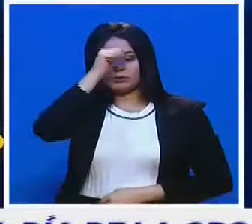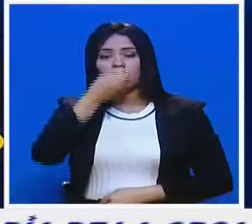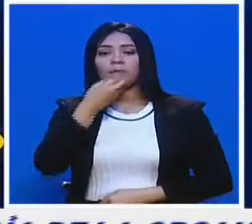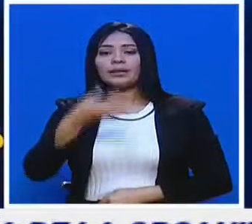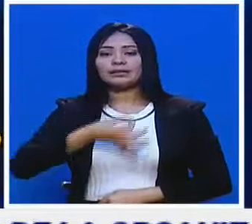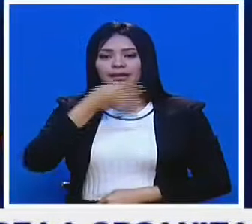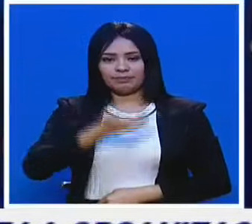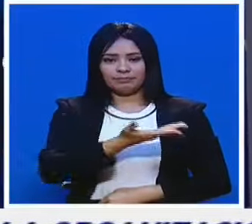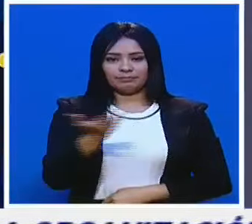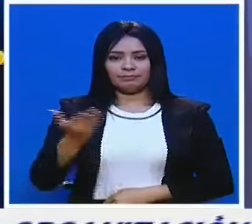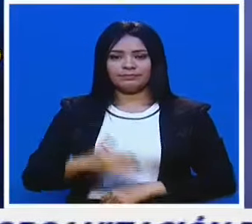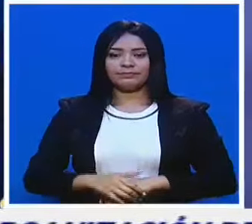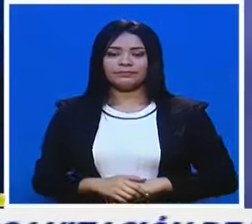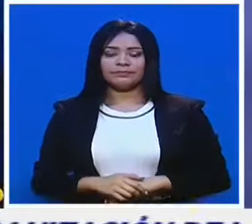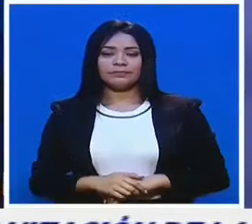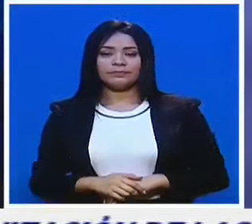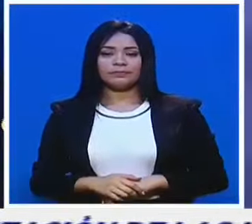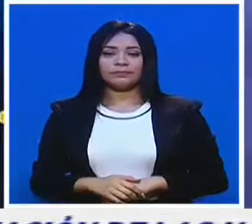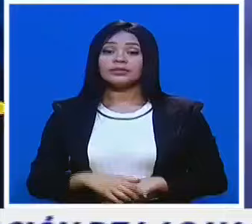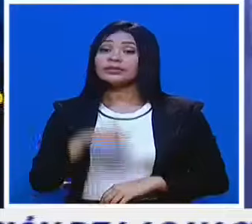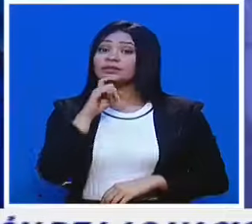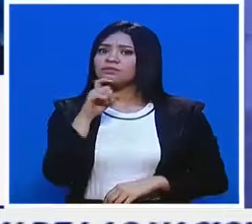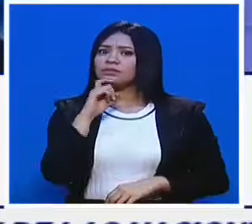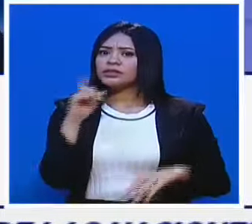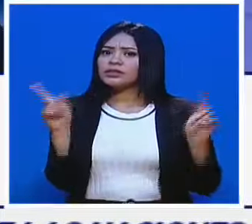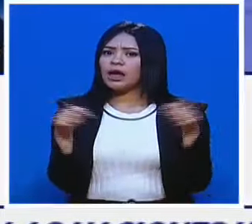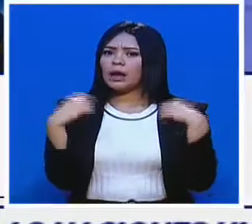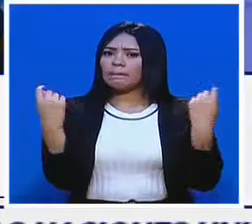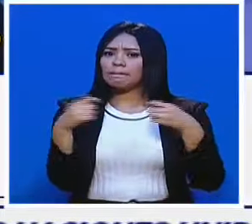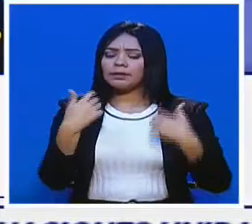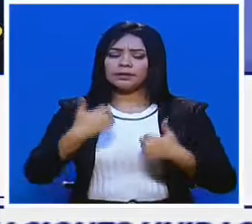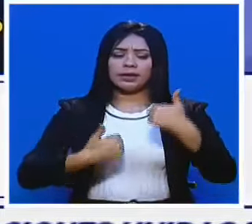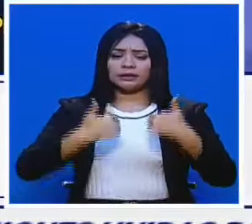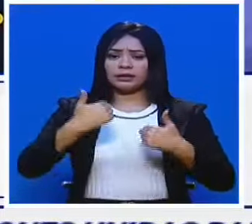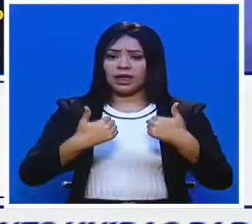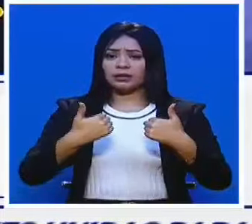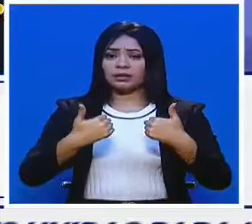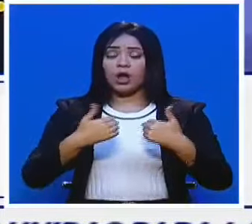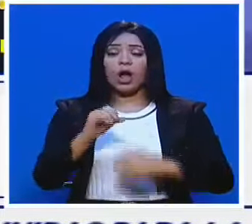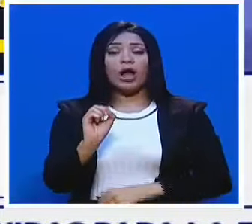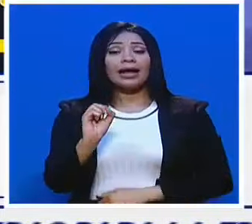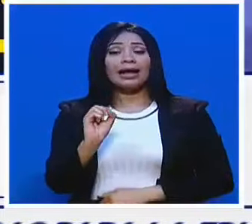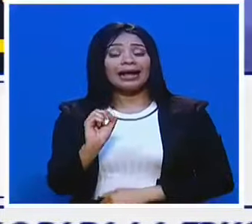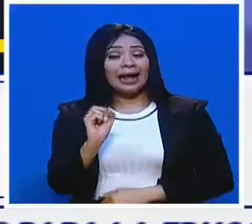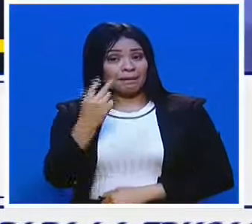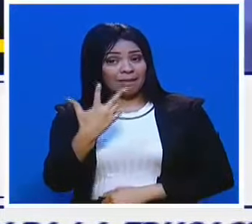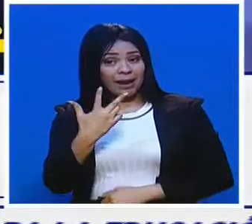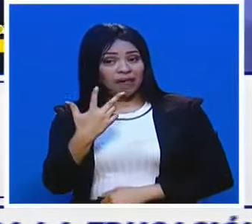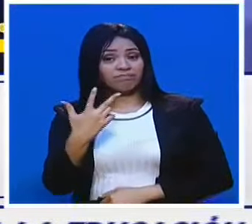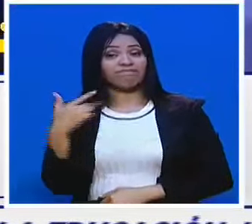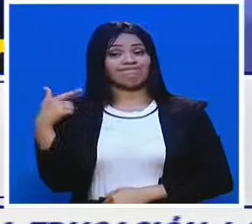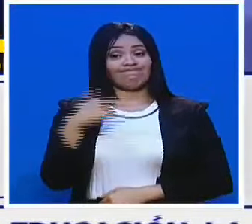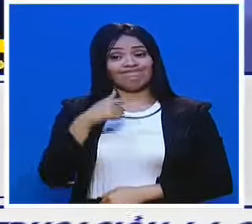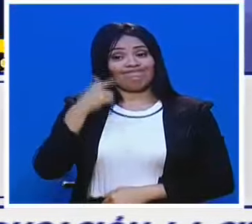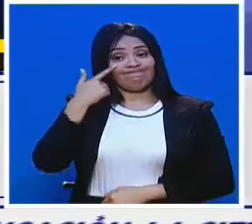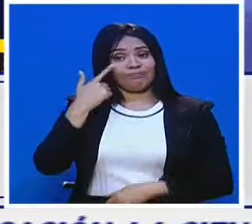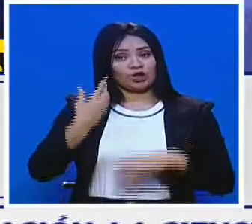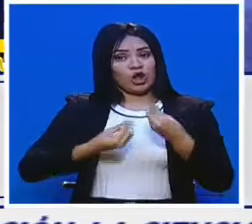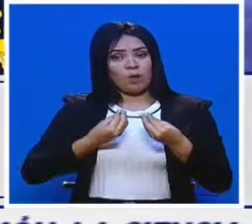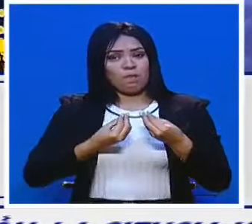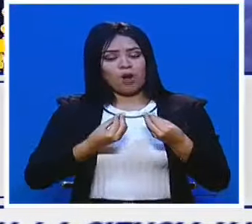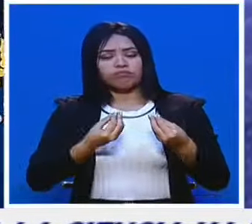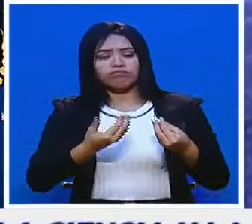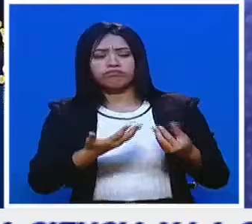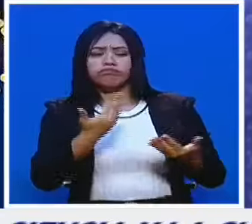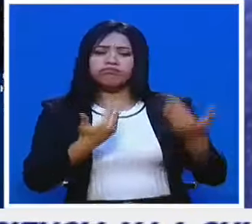tardes. Efectivamente está muy dura la campaña por parte de los candidatos. Kamala por un lado tratando de cautivar a los jóvenes y a